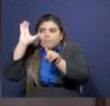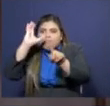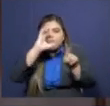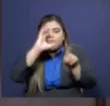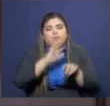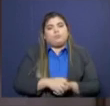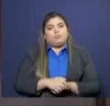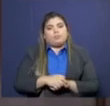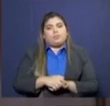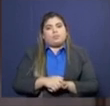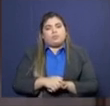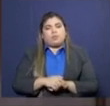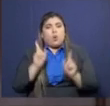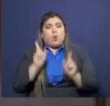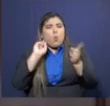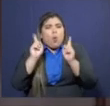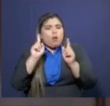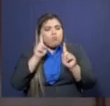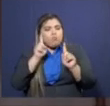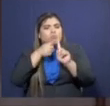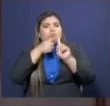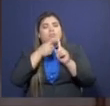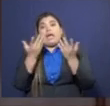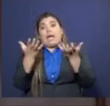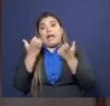hacer la mayor cantidad de pruebas posibles.